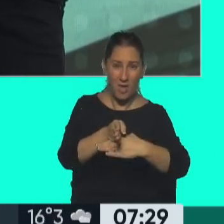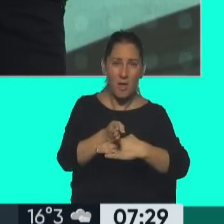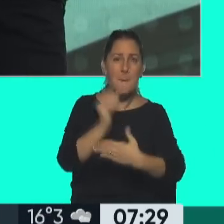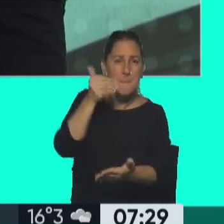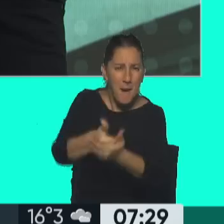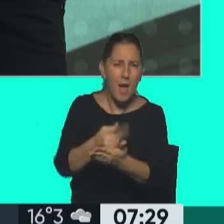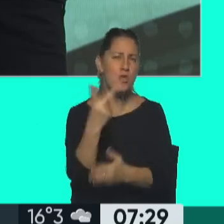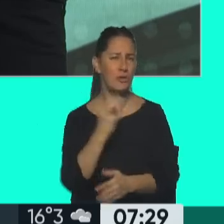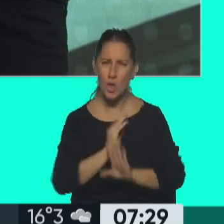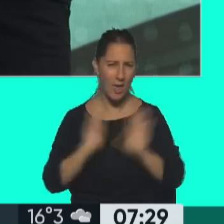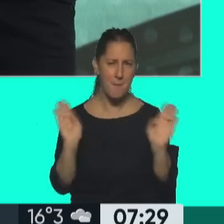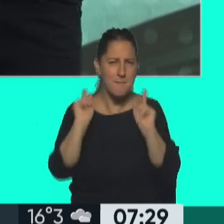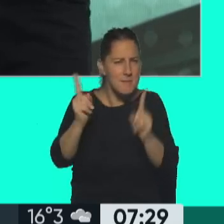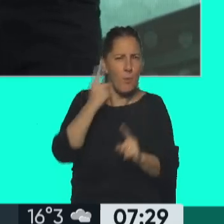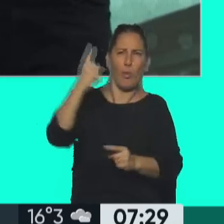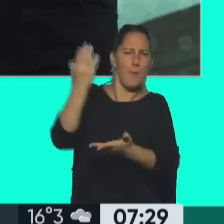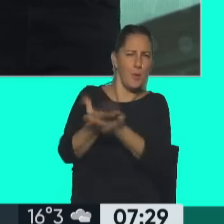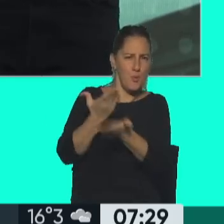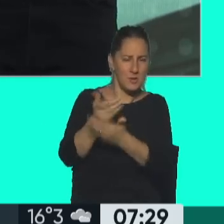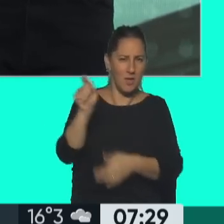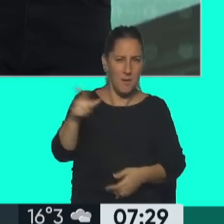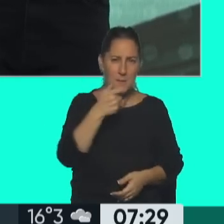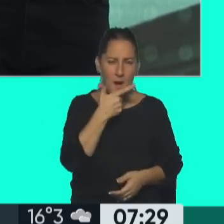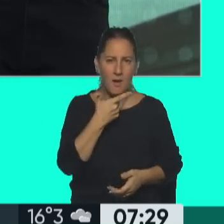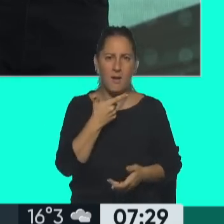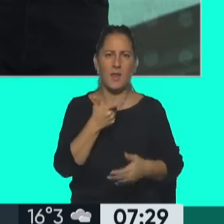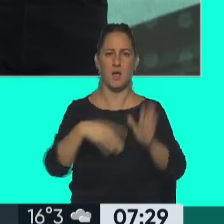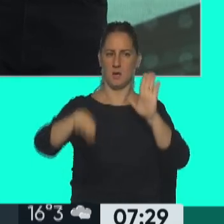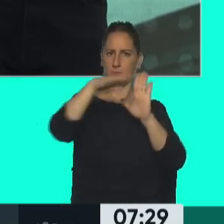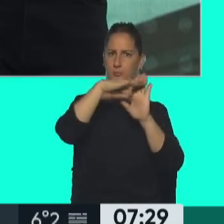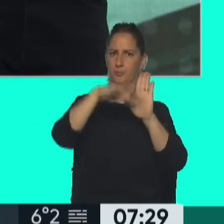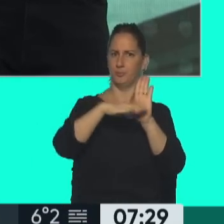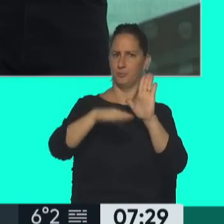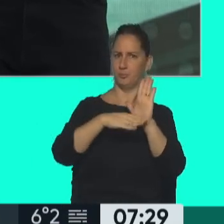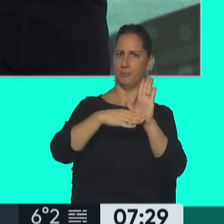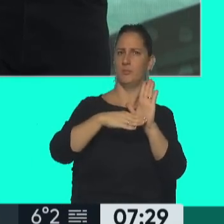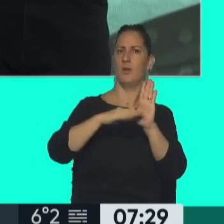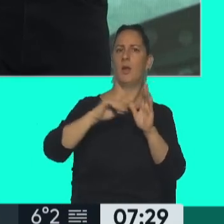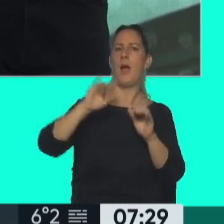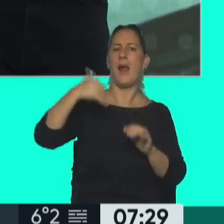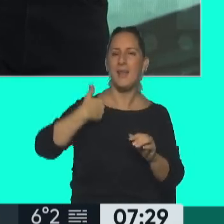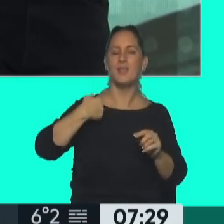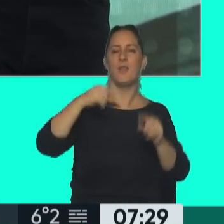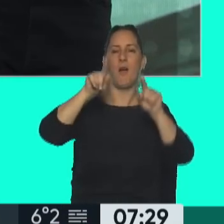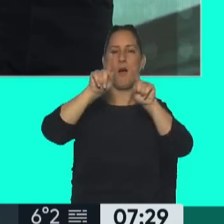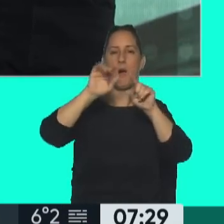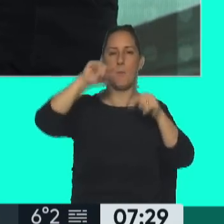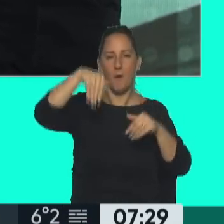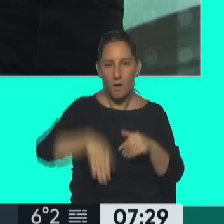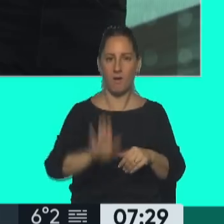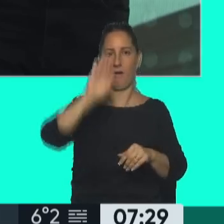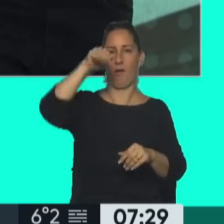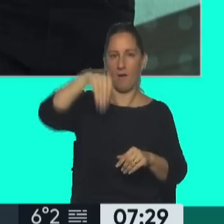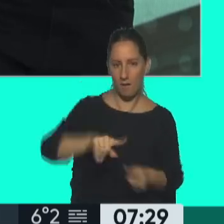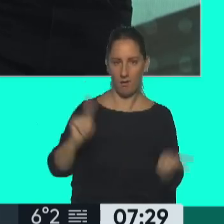como proponía Mauricio Macri en su momento, con las restricciones externas y cíclicas que la Argentina estructuralmente tiene,